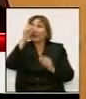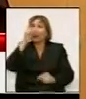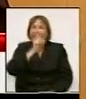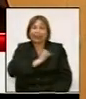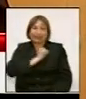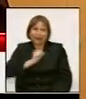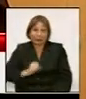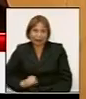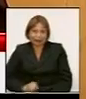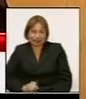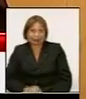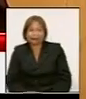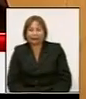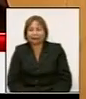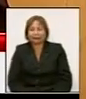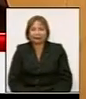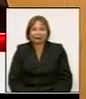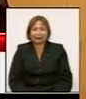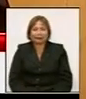Señor.